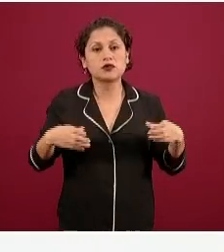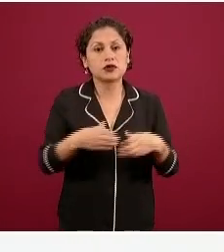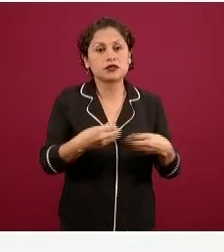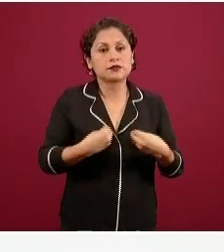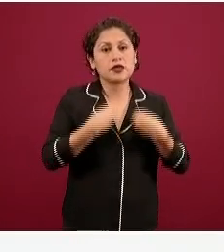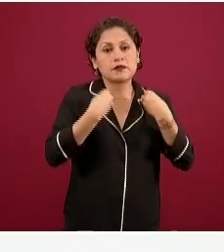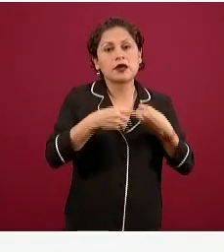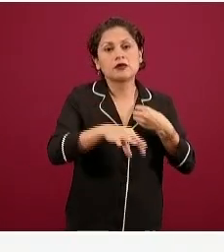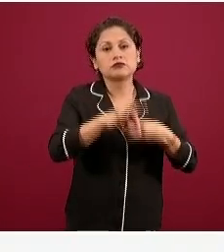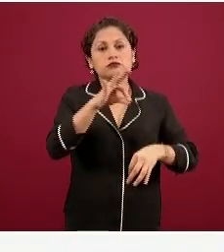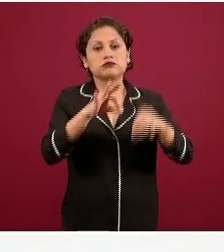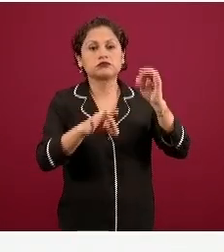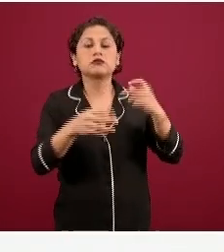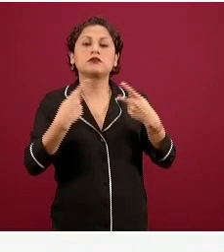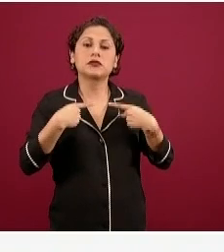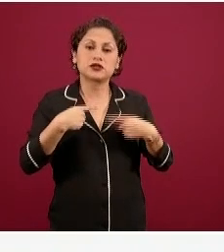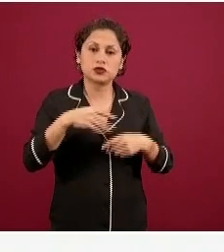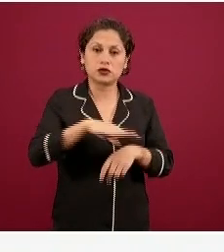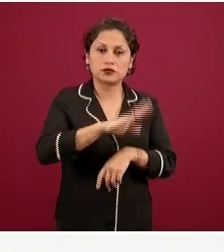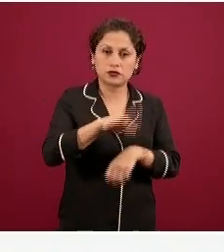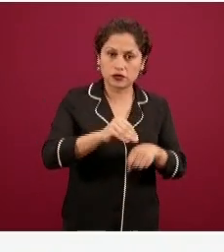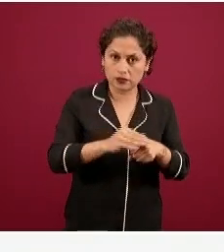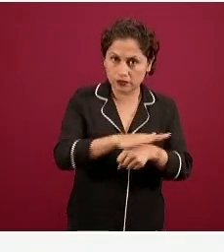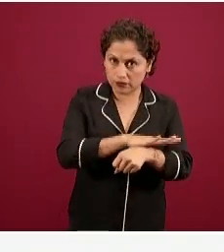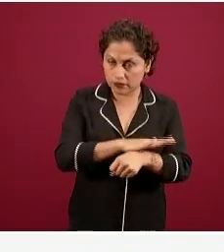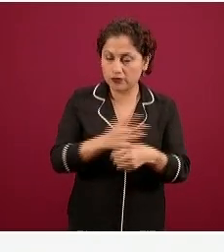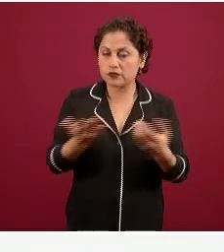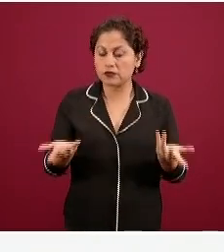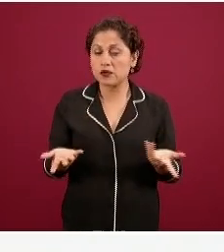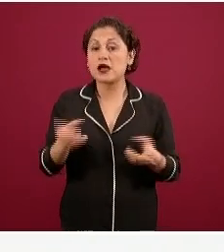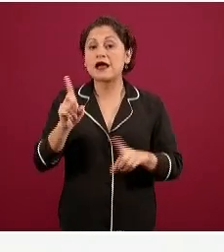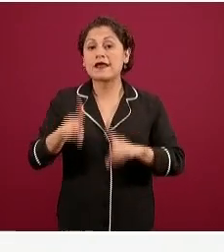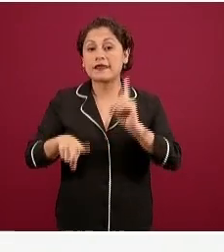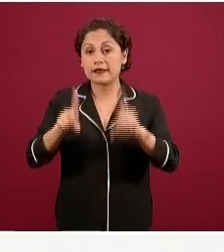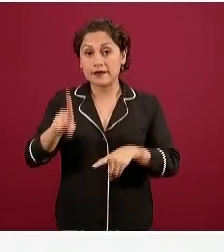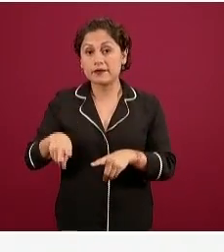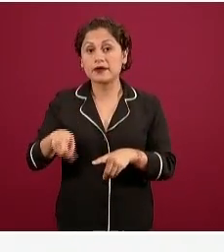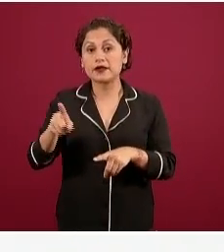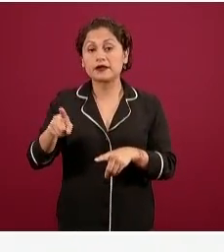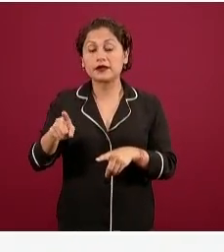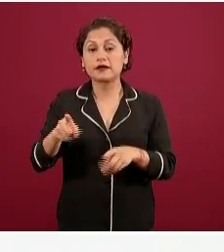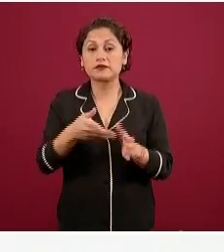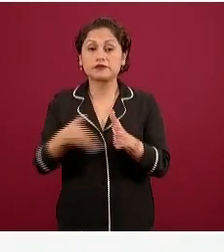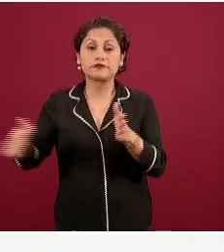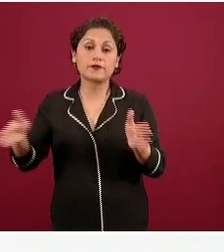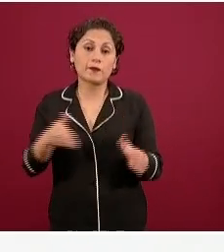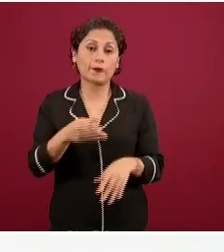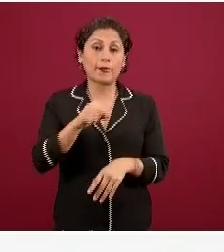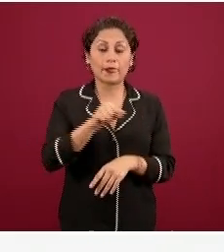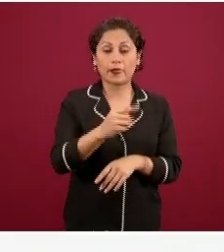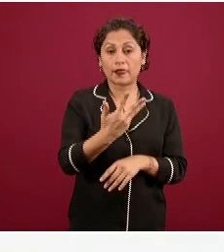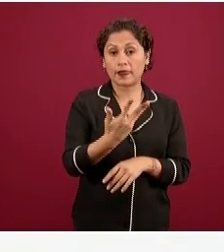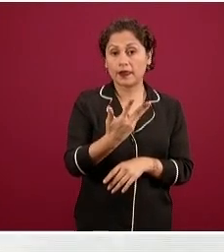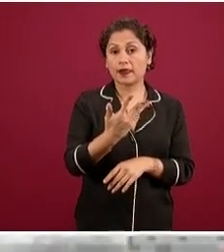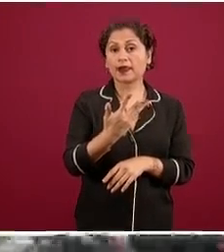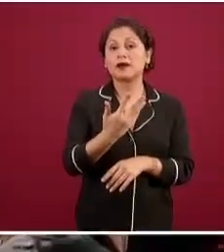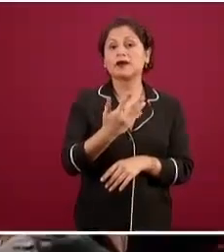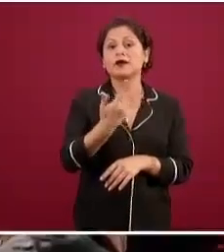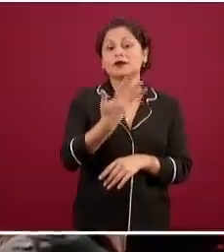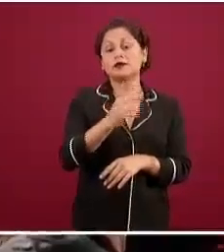naranja, cuál es esa tasa de mortalidad que también fluctúa desde un 0.58 hasta un